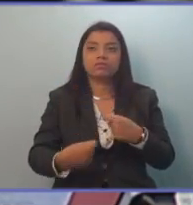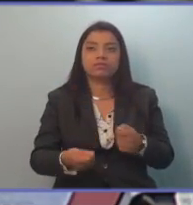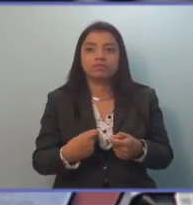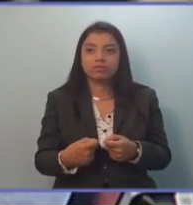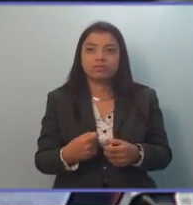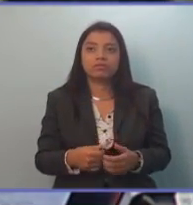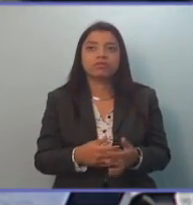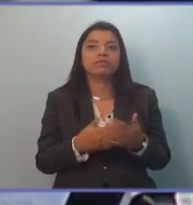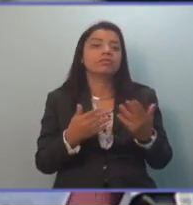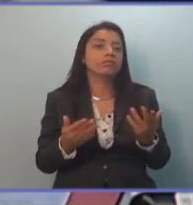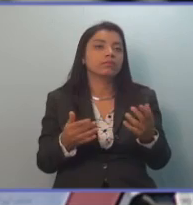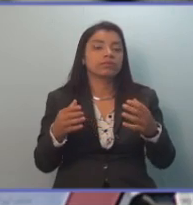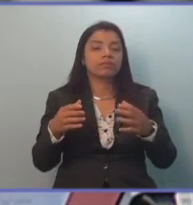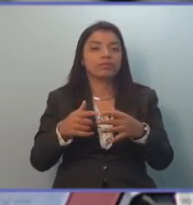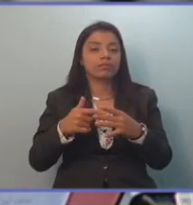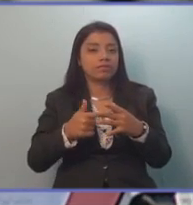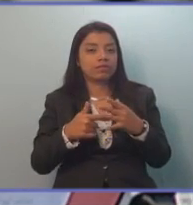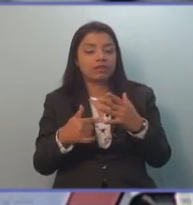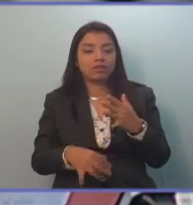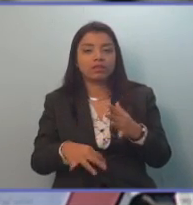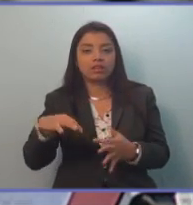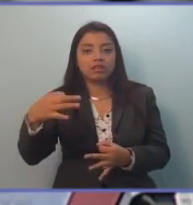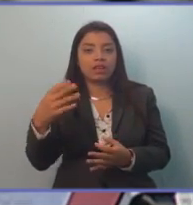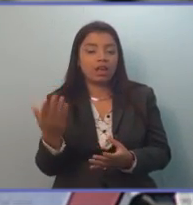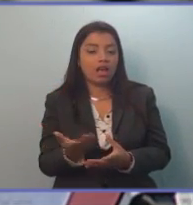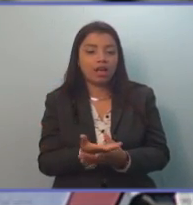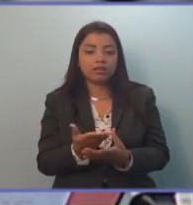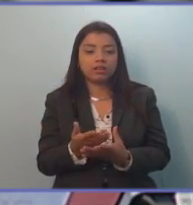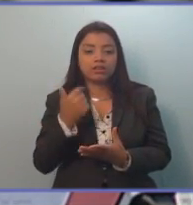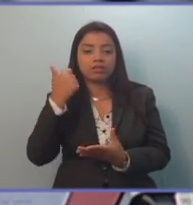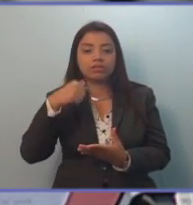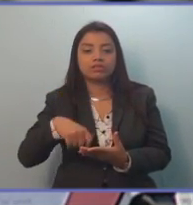se emitió la Ley de Titularización de Activos,